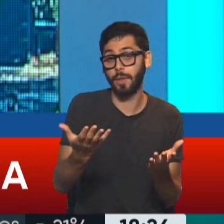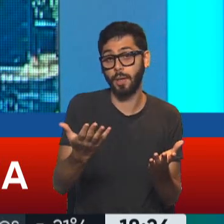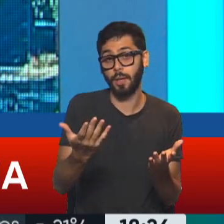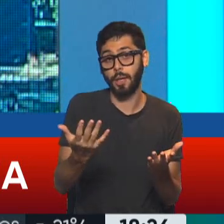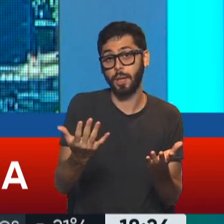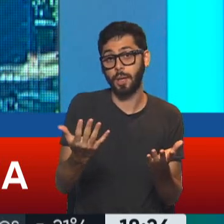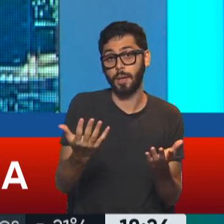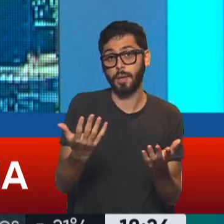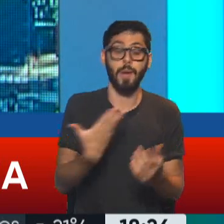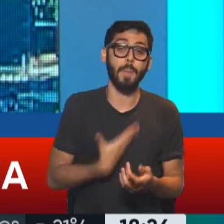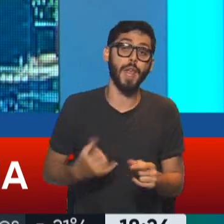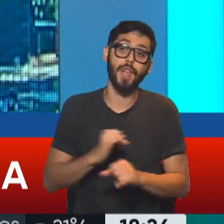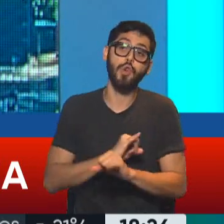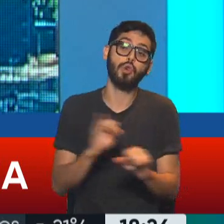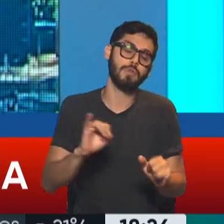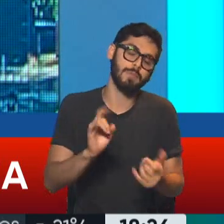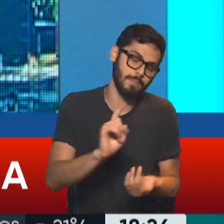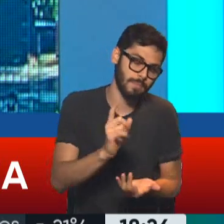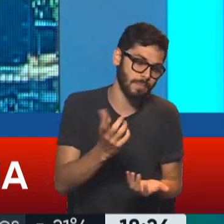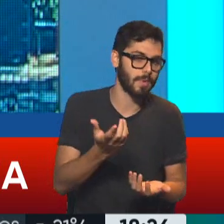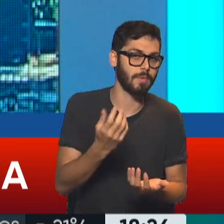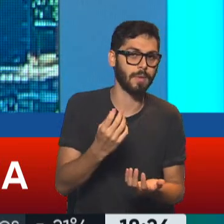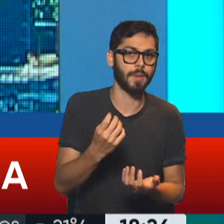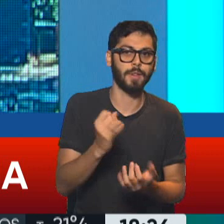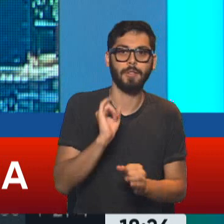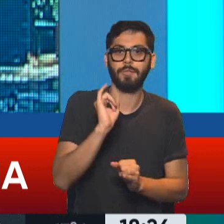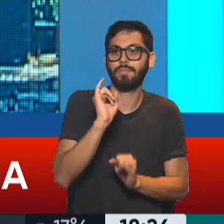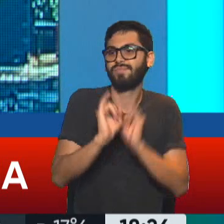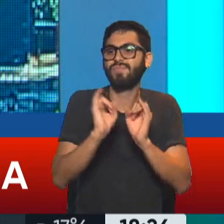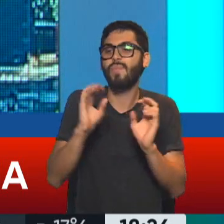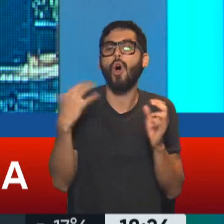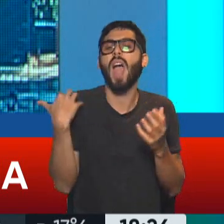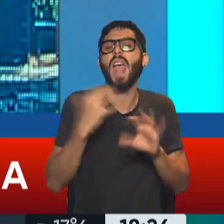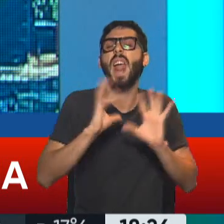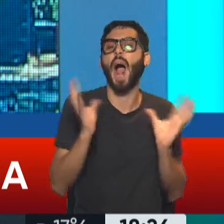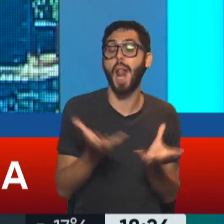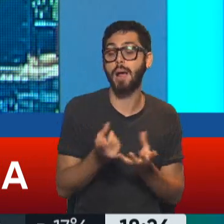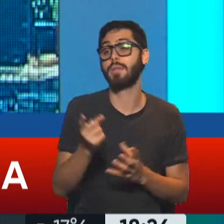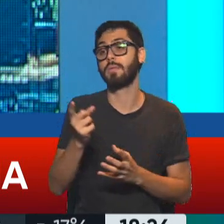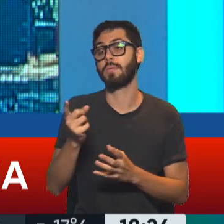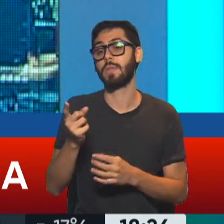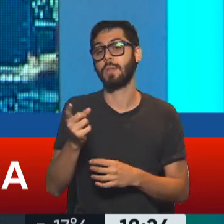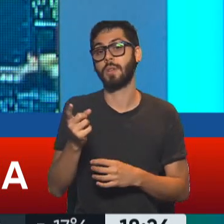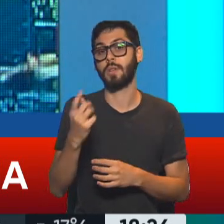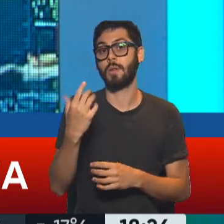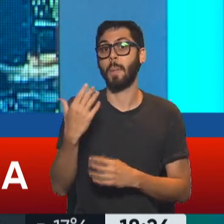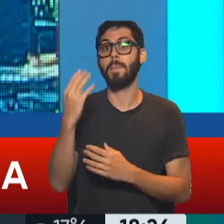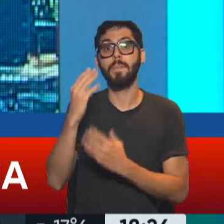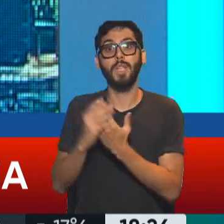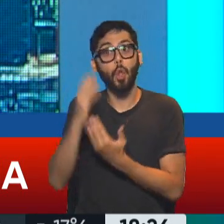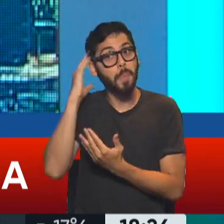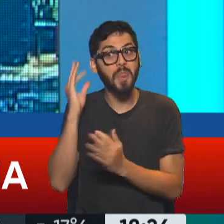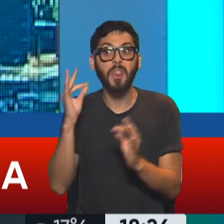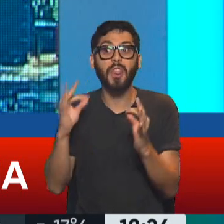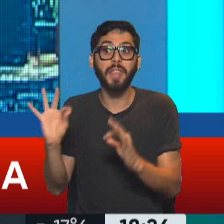en el anuncio del presidente Alberto Fernández, que fue un anuncio más global, tampoco estuvo en el detalle al que llegó el ministro Martín Guzmán, que